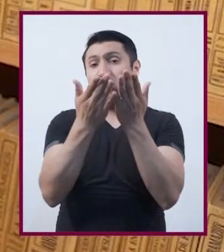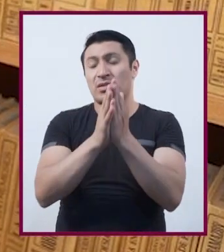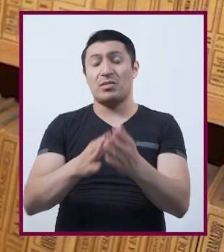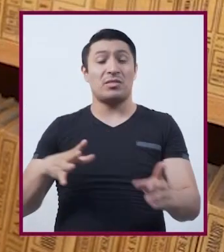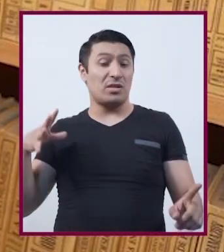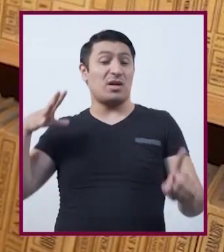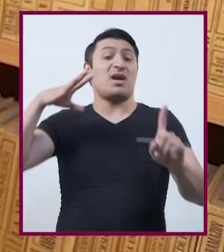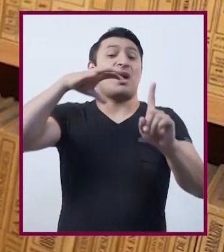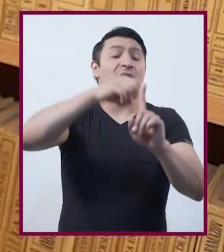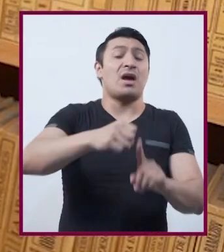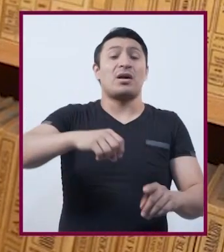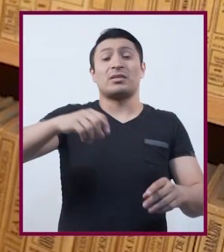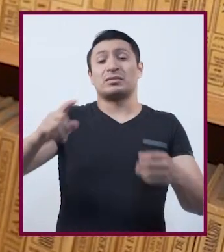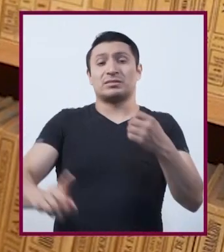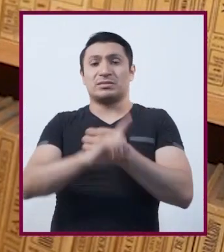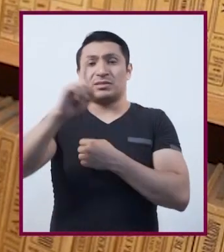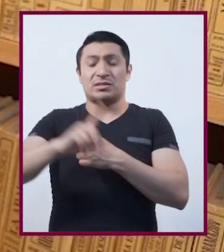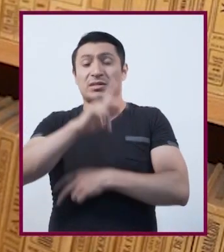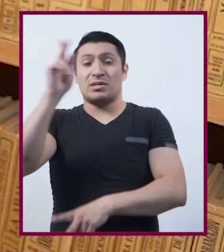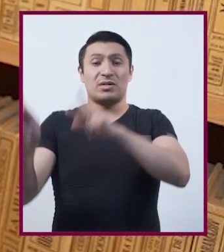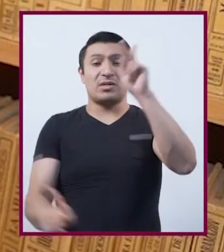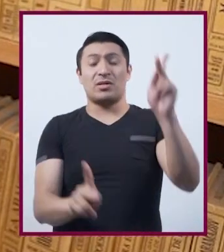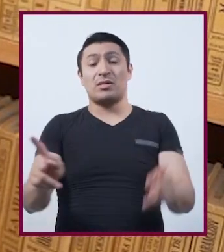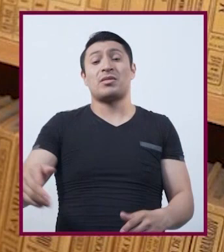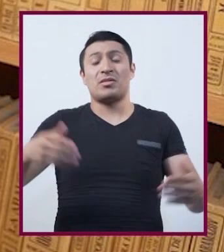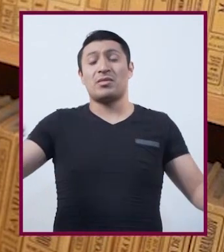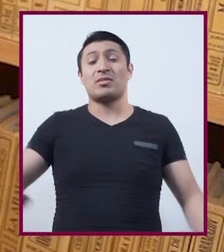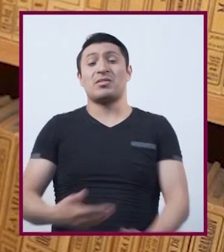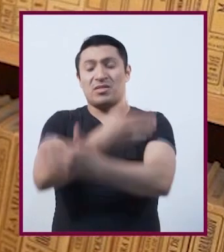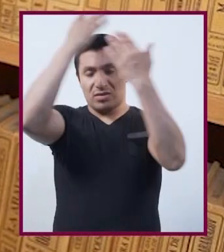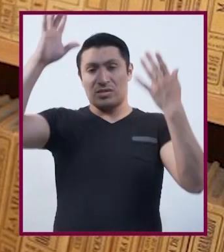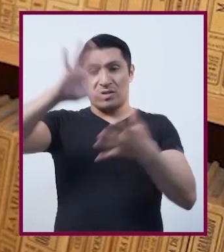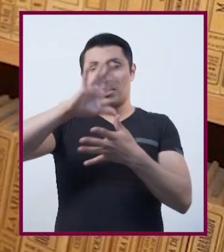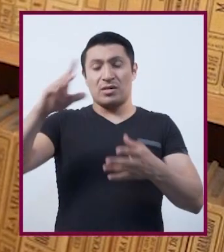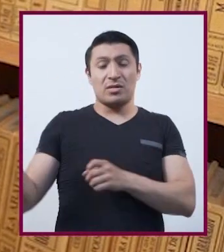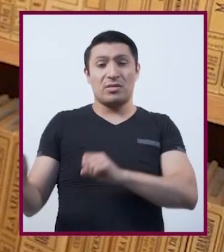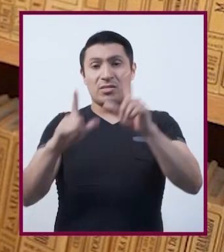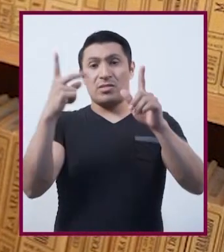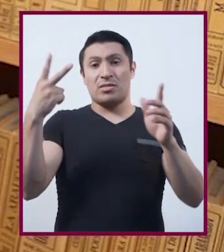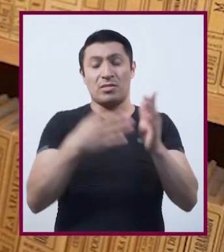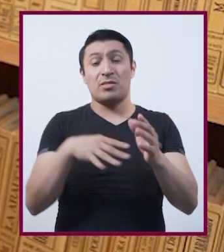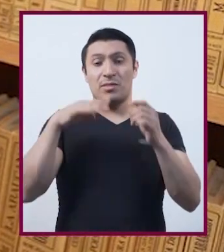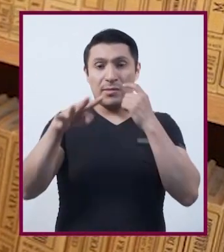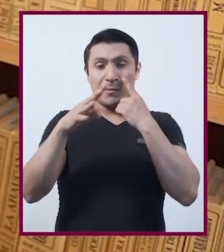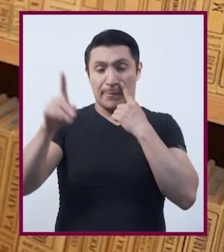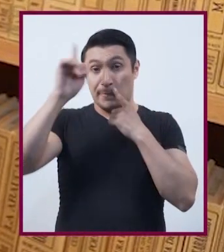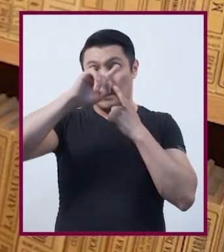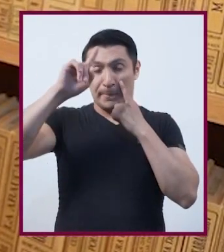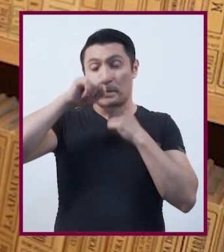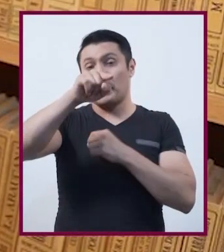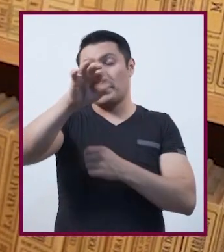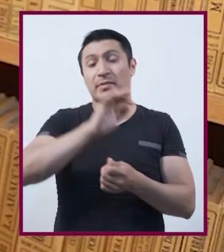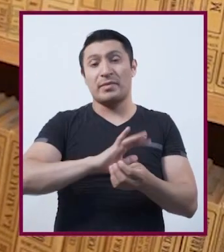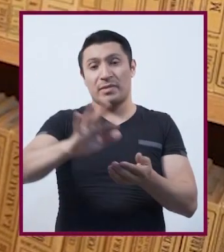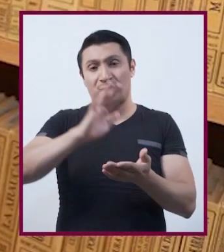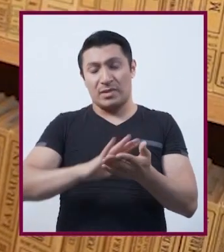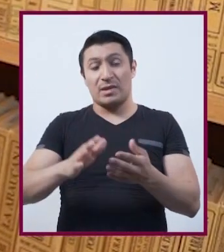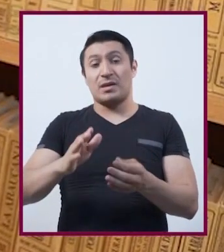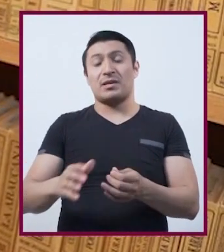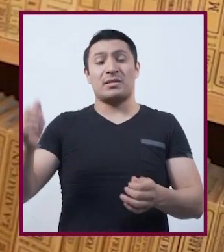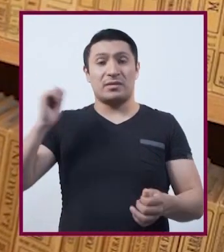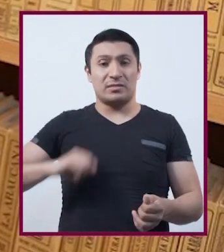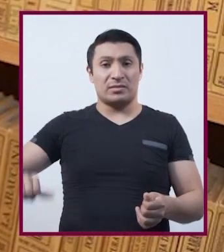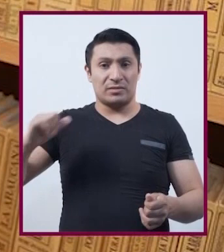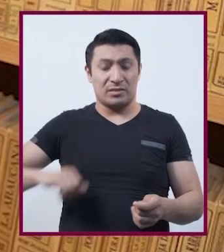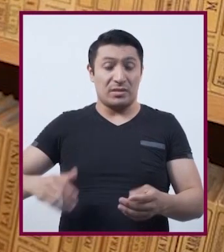en 2019 y que recomendamos mucho leer. Estos antecedentes de ninguna manera son justificaciones. La historia